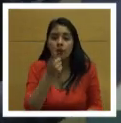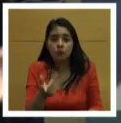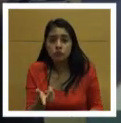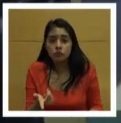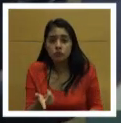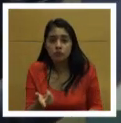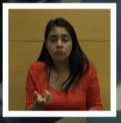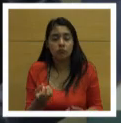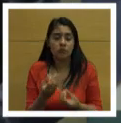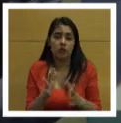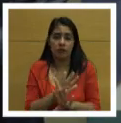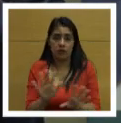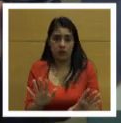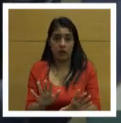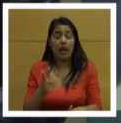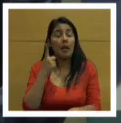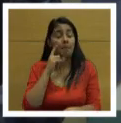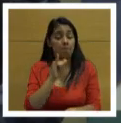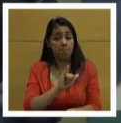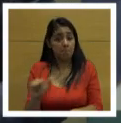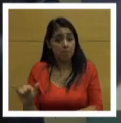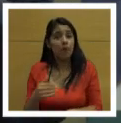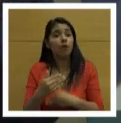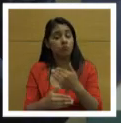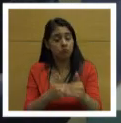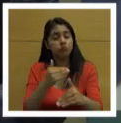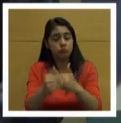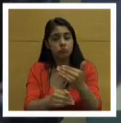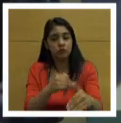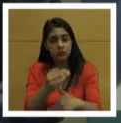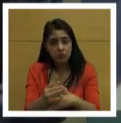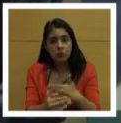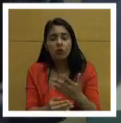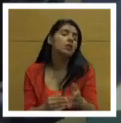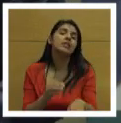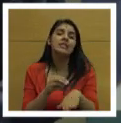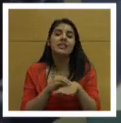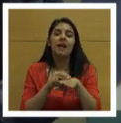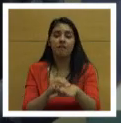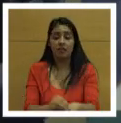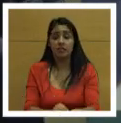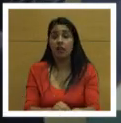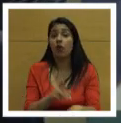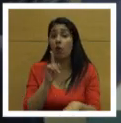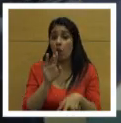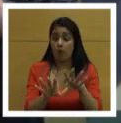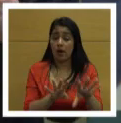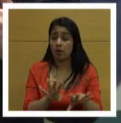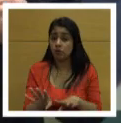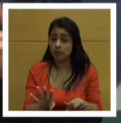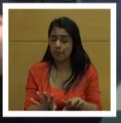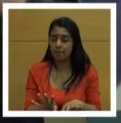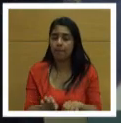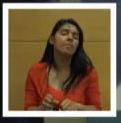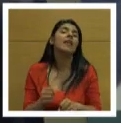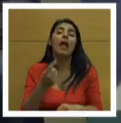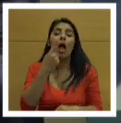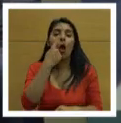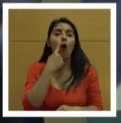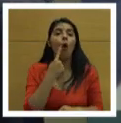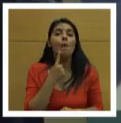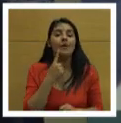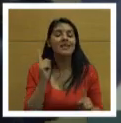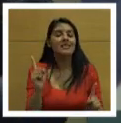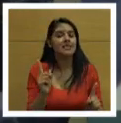desacato. Pero con el tiempo se ha ido, digamos, señalando que una cosa, ¿cierto?, es que el sujeto se